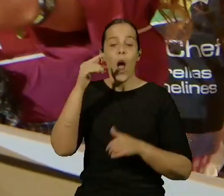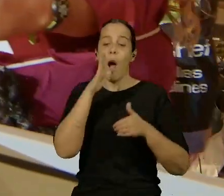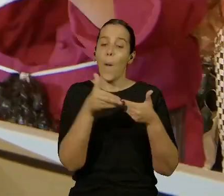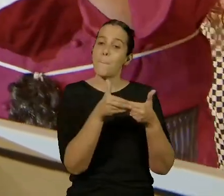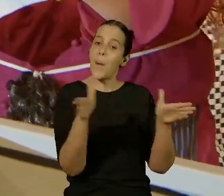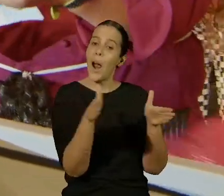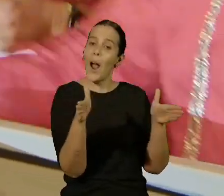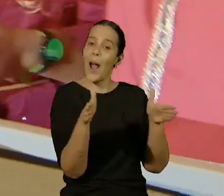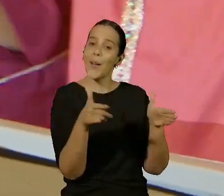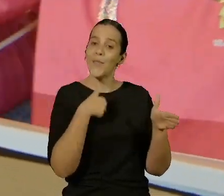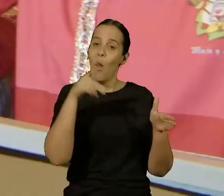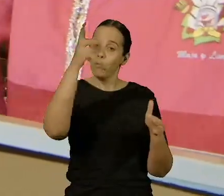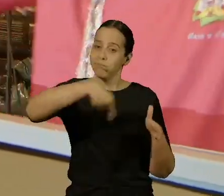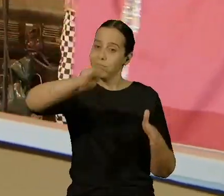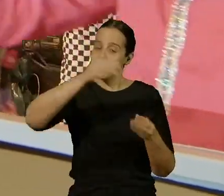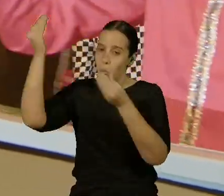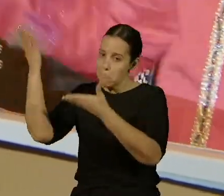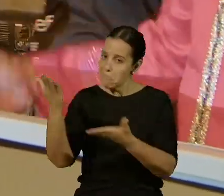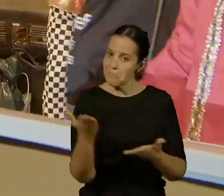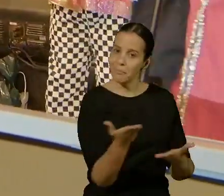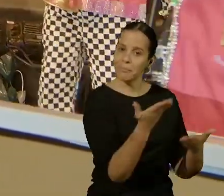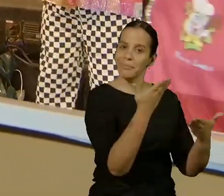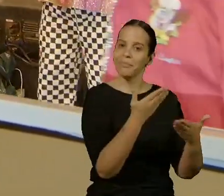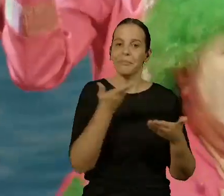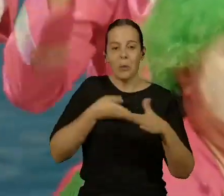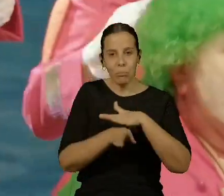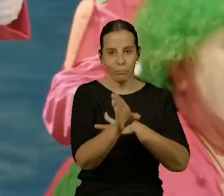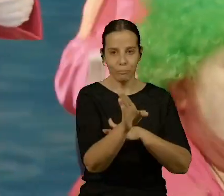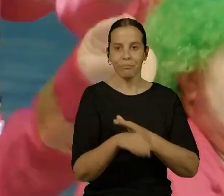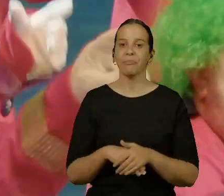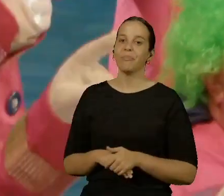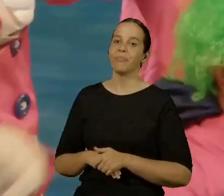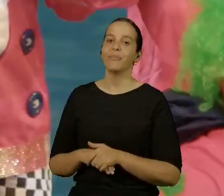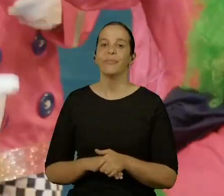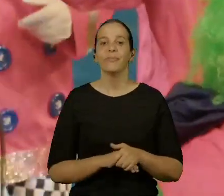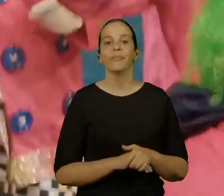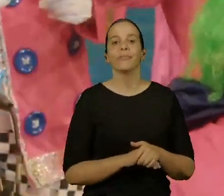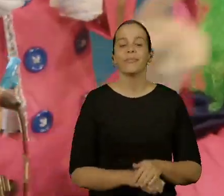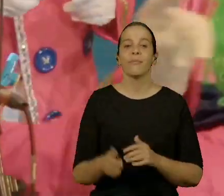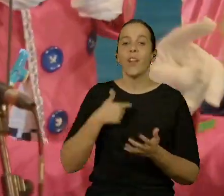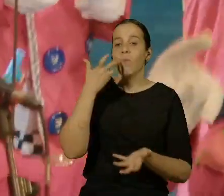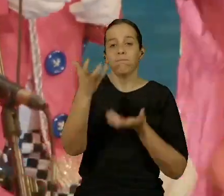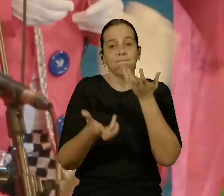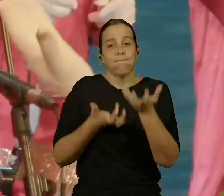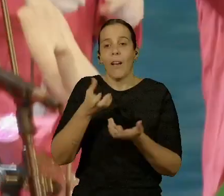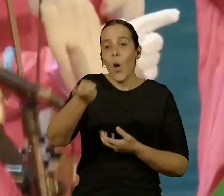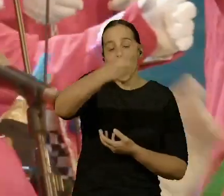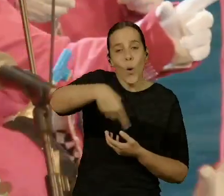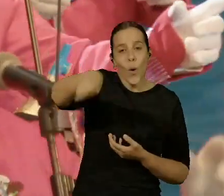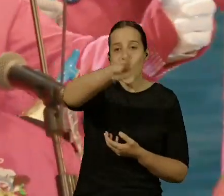inaugurar, están invitados, entren y pasen. El cocinar para usted